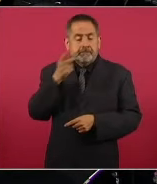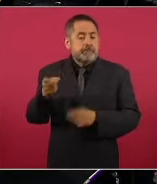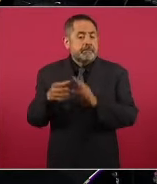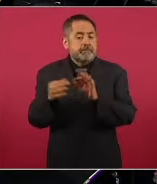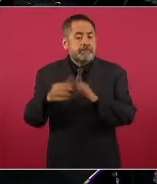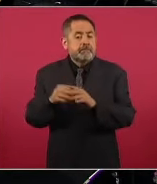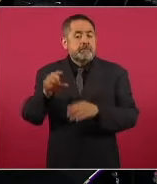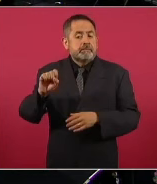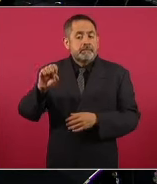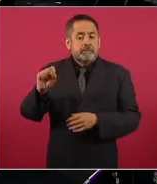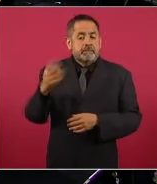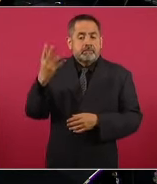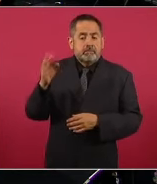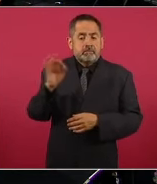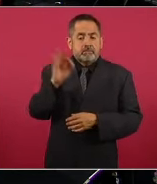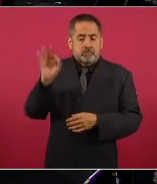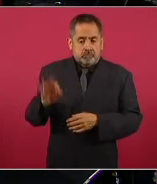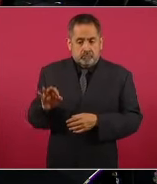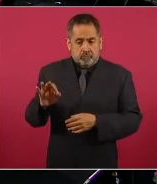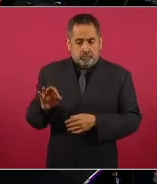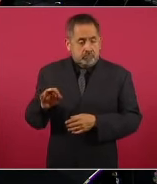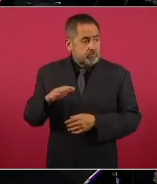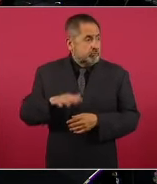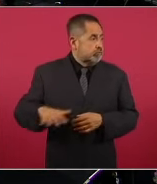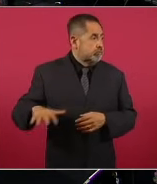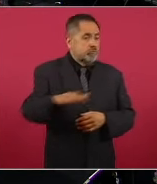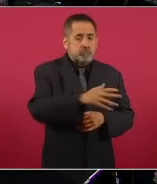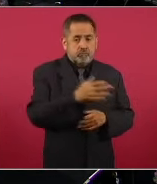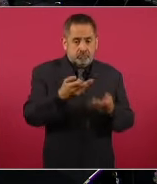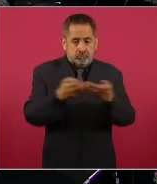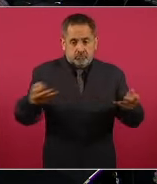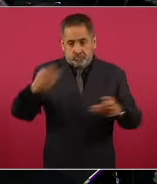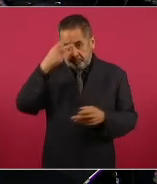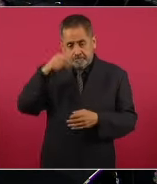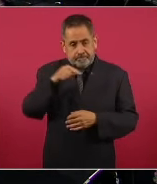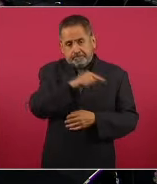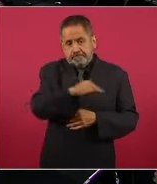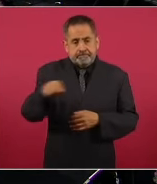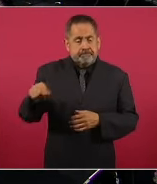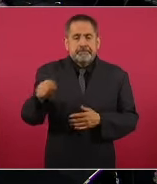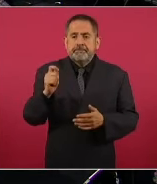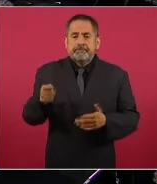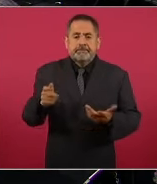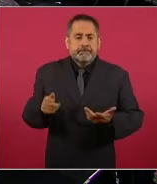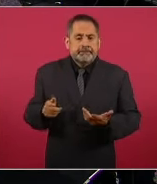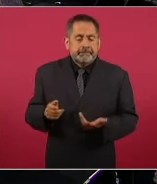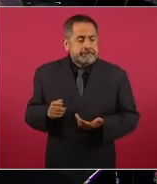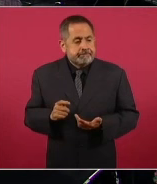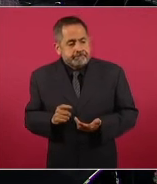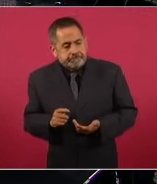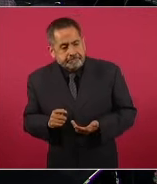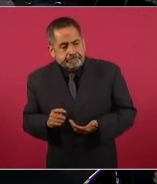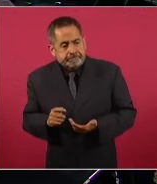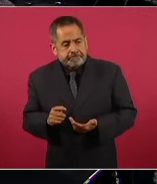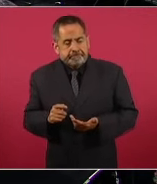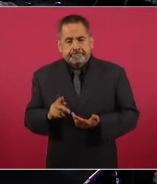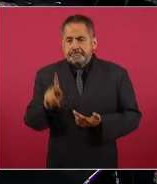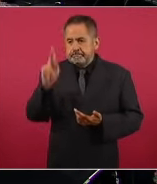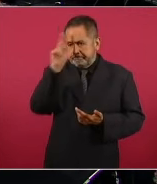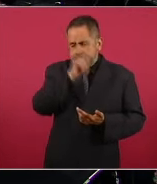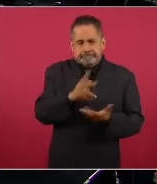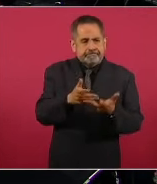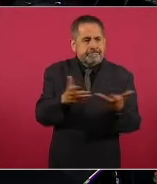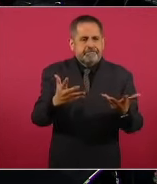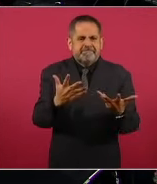el 64% de los suelos de México están en un grado severo de